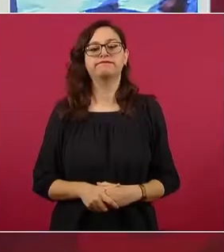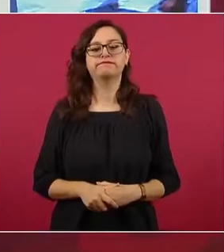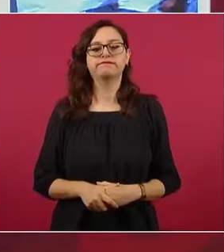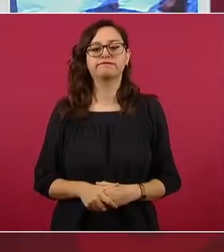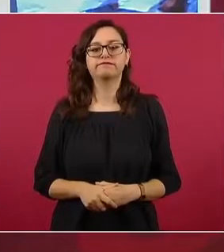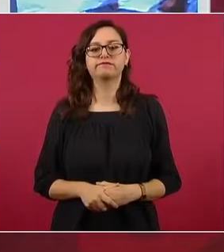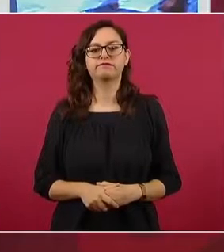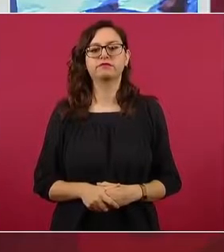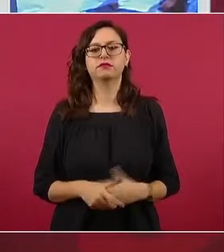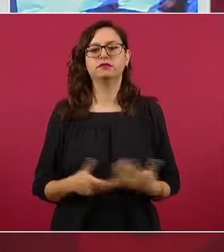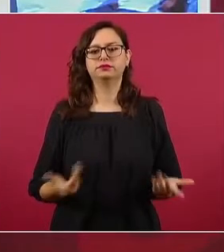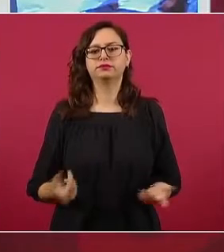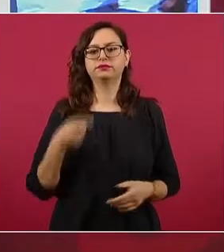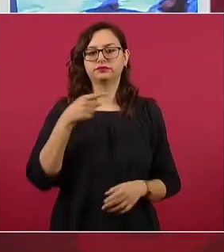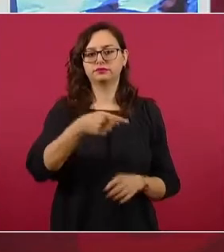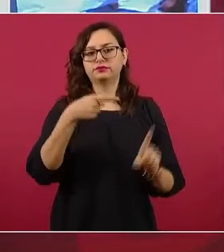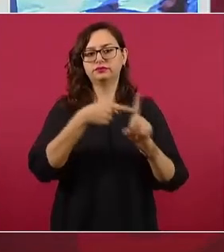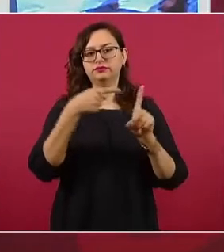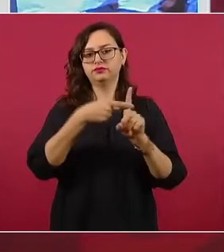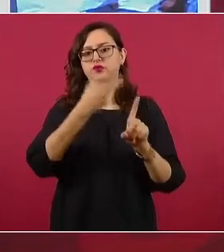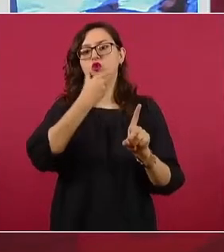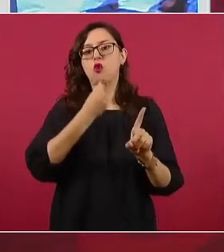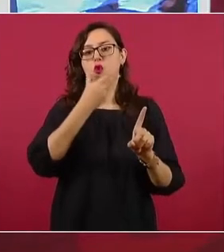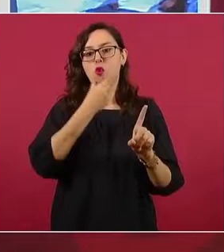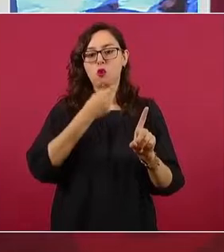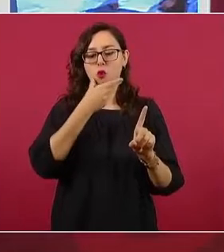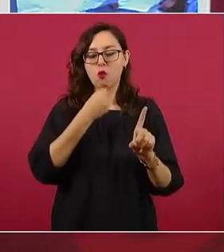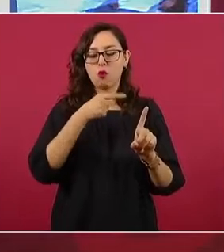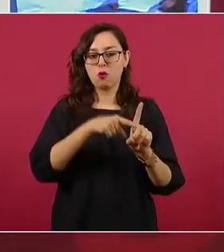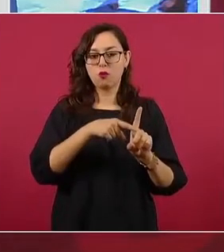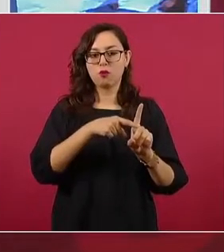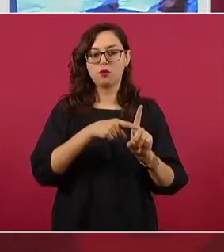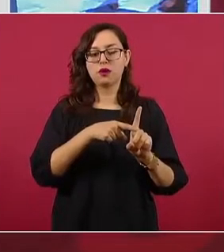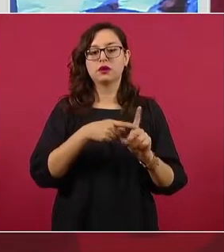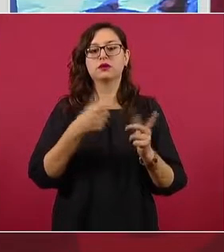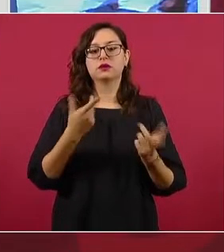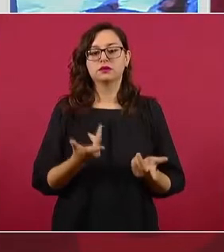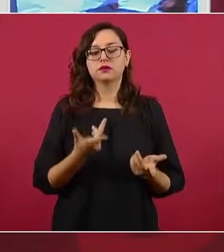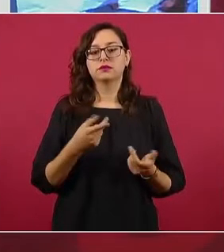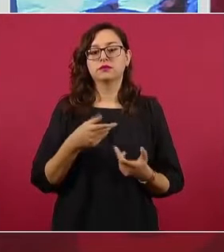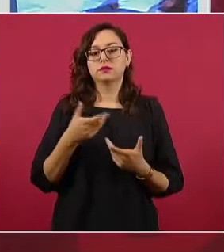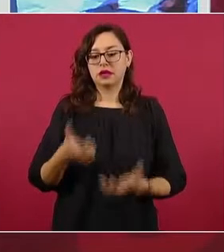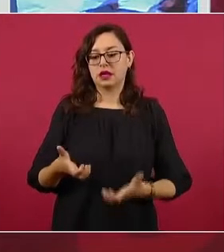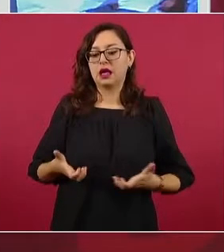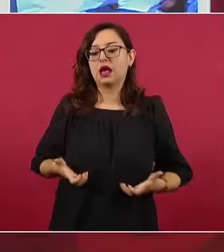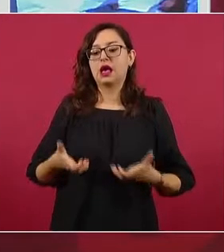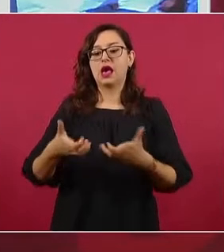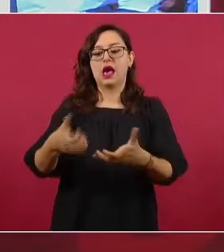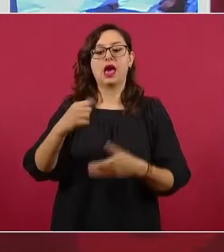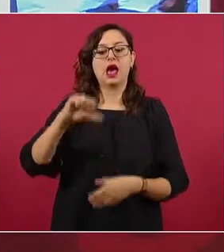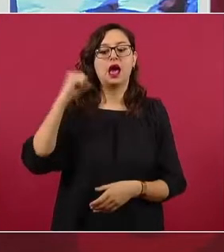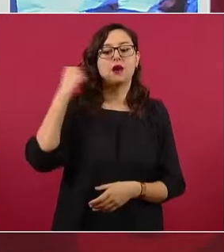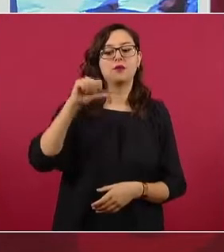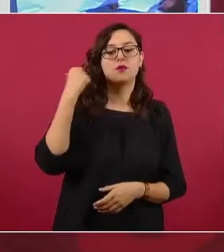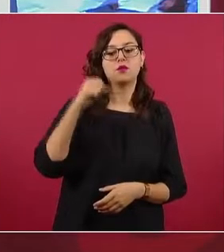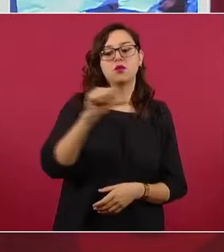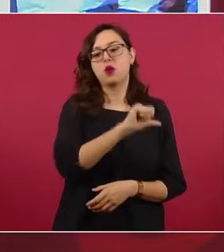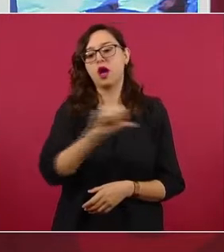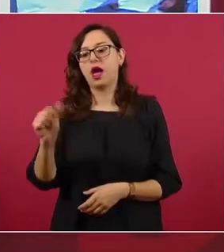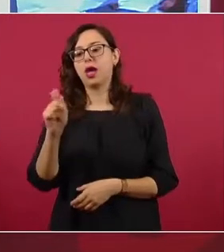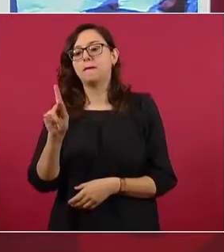esta persona, Comandante Calleja, había en Markelia, en la carretera Acapulco-Pinotepa,